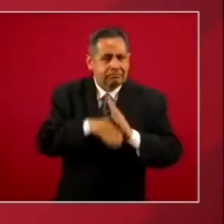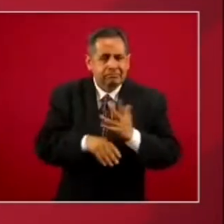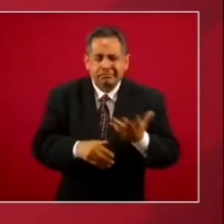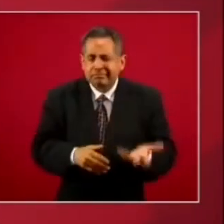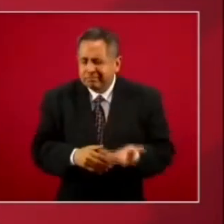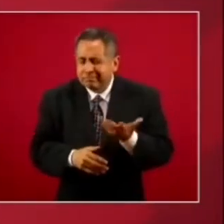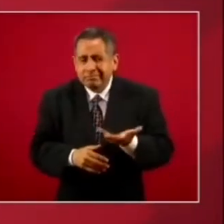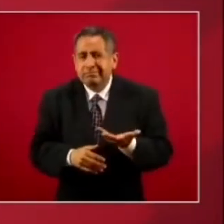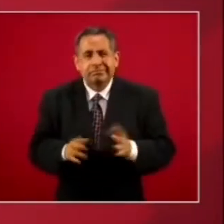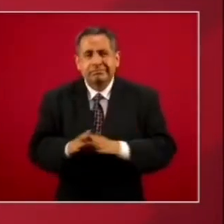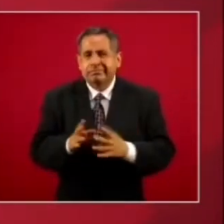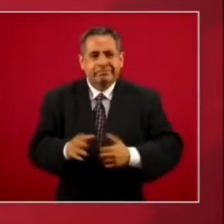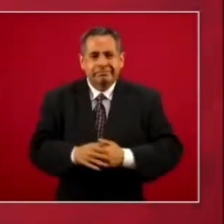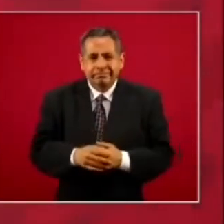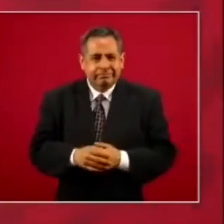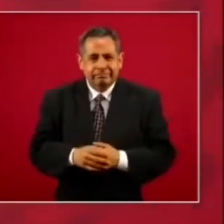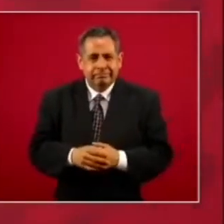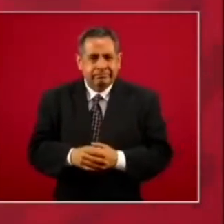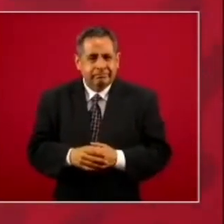¿Cómo un país